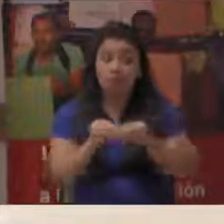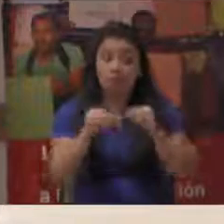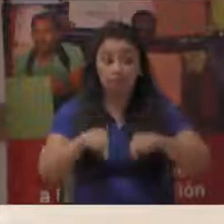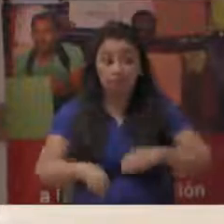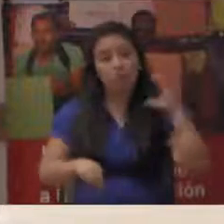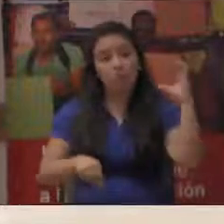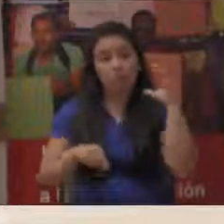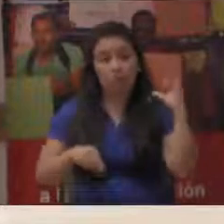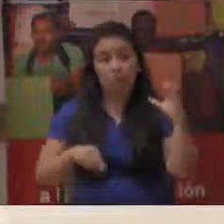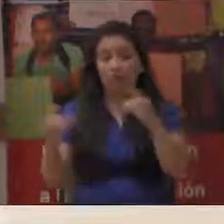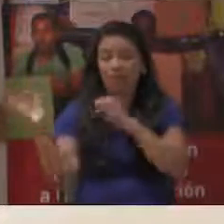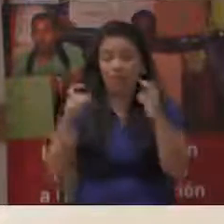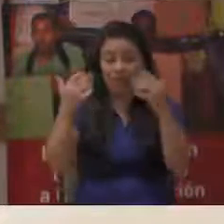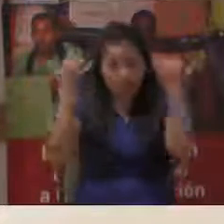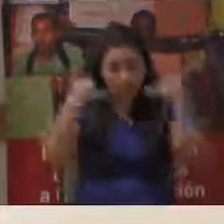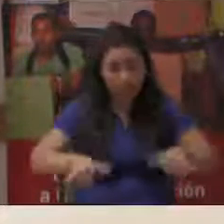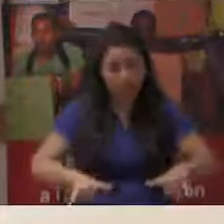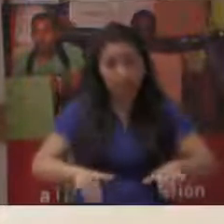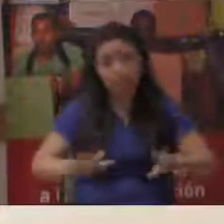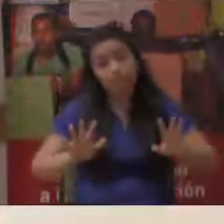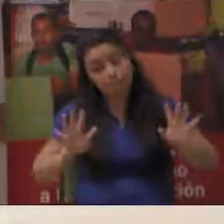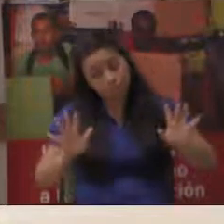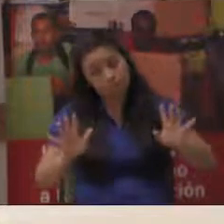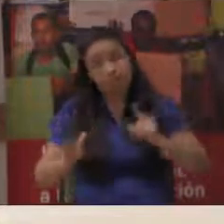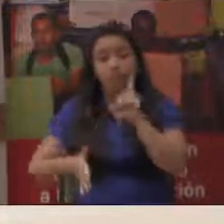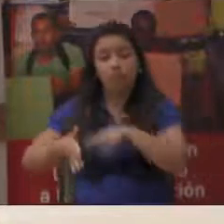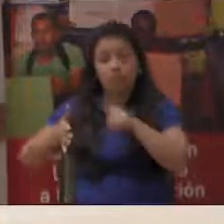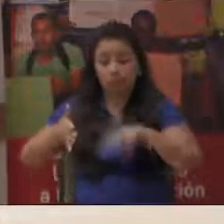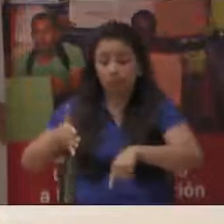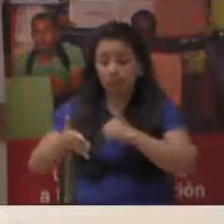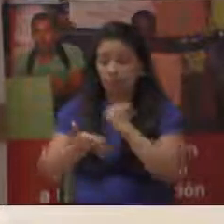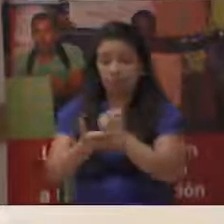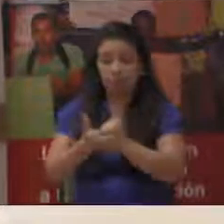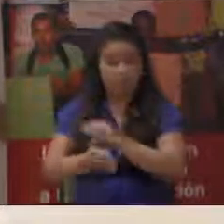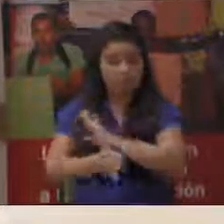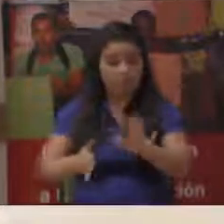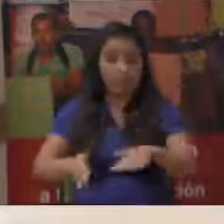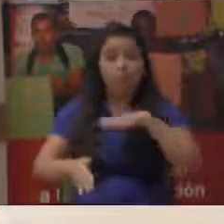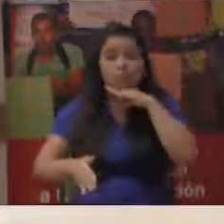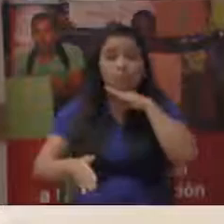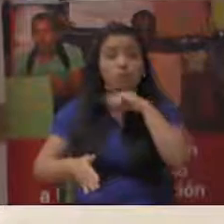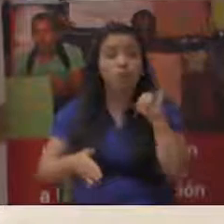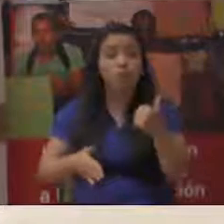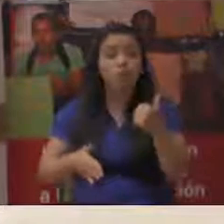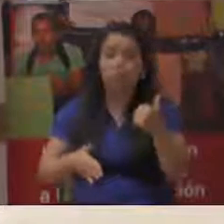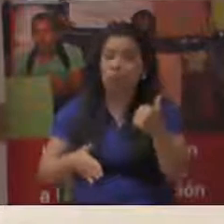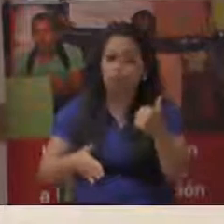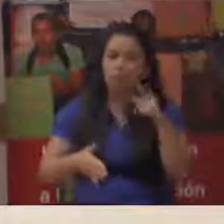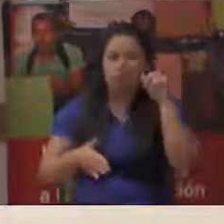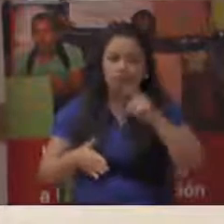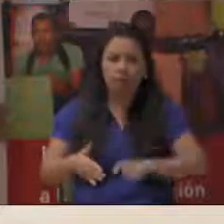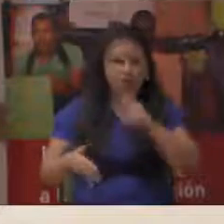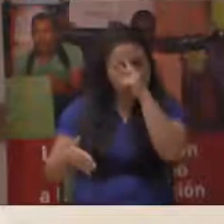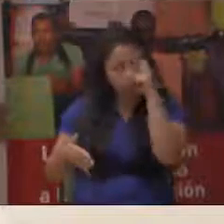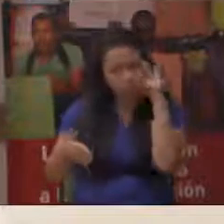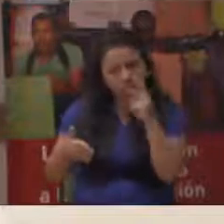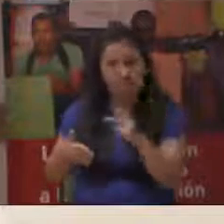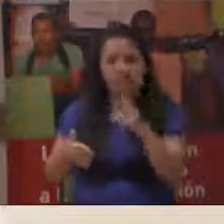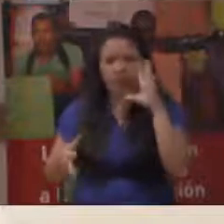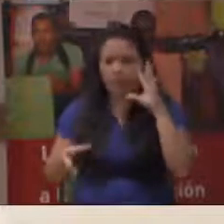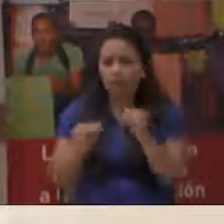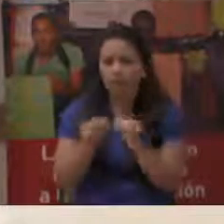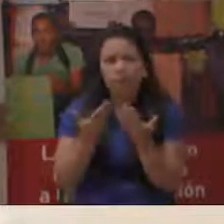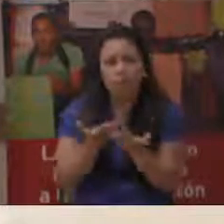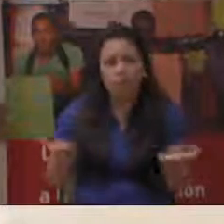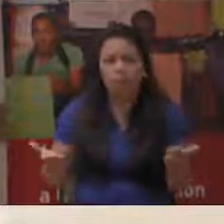acabar con la guerra, tenemos que no solo firmar el acuerdo, tenemos que cumplir y honrar el acuerdo en el largo plazo. Y ahí la